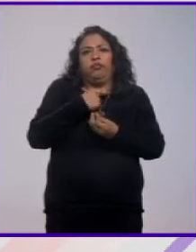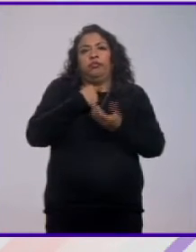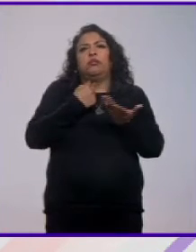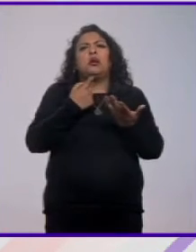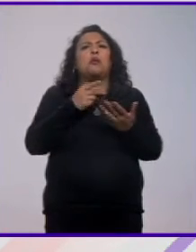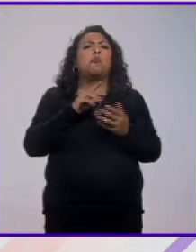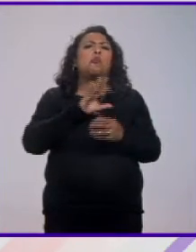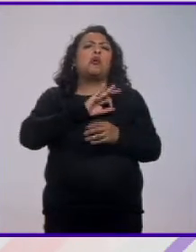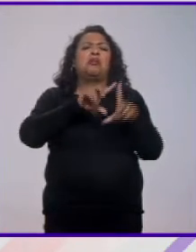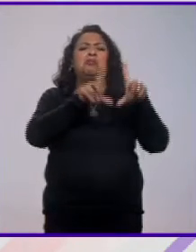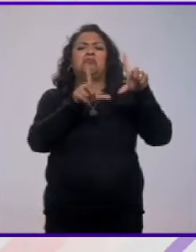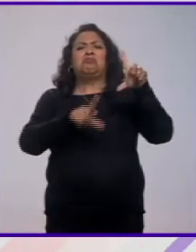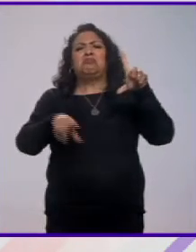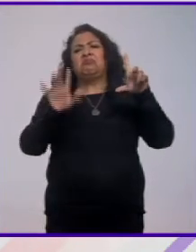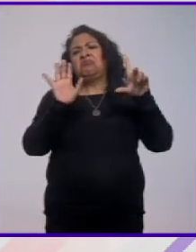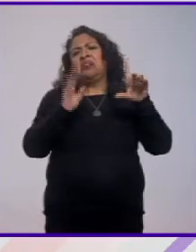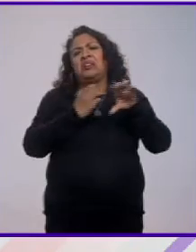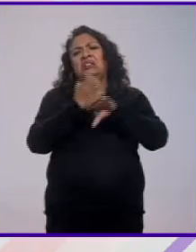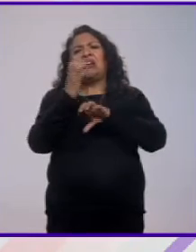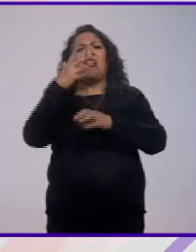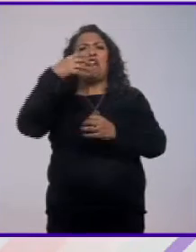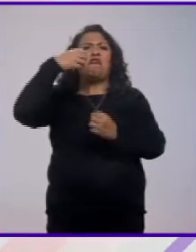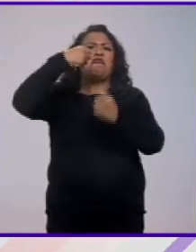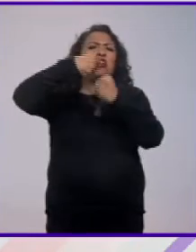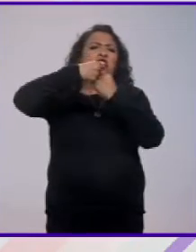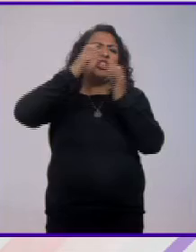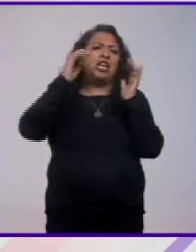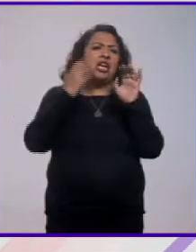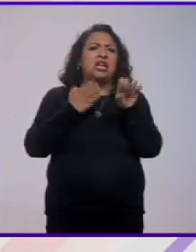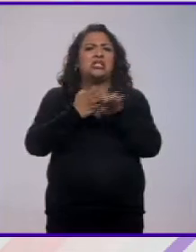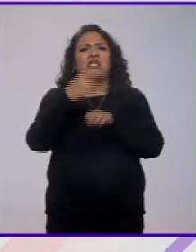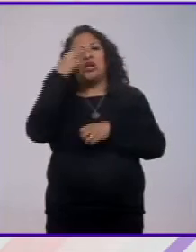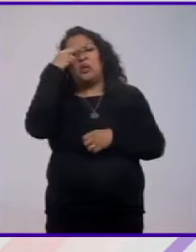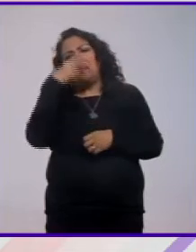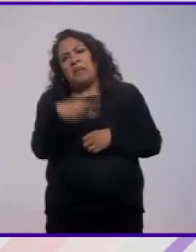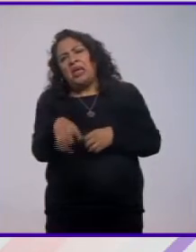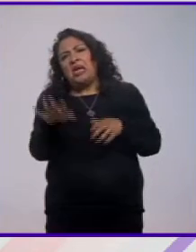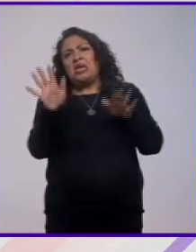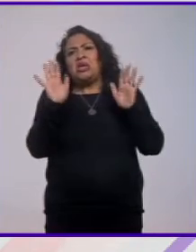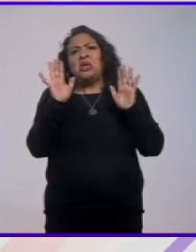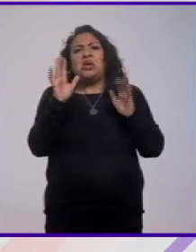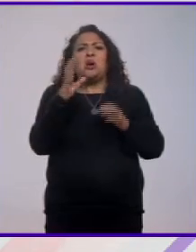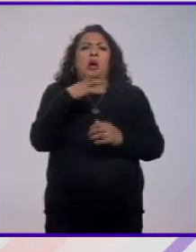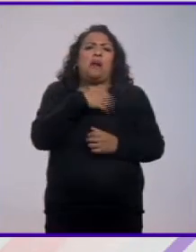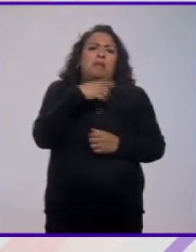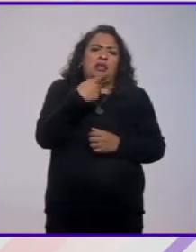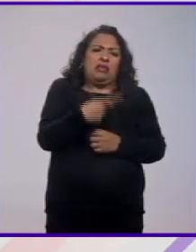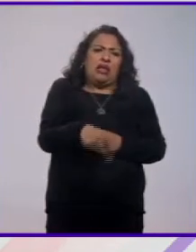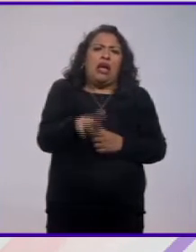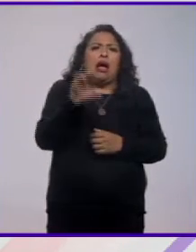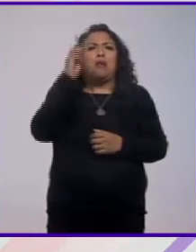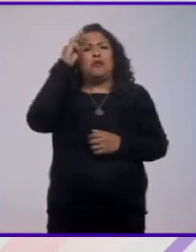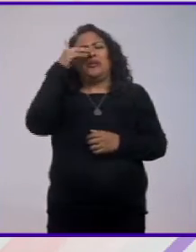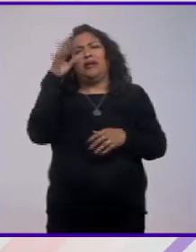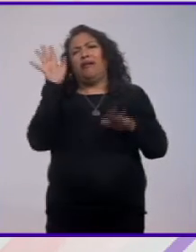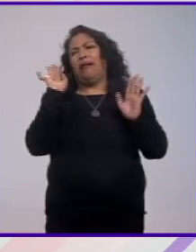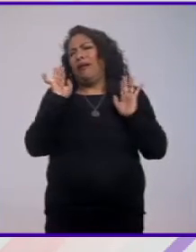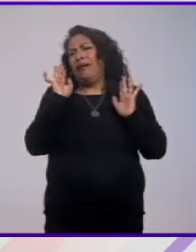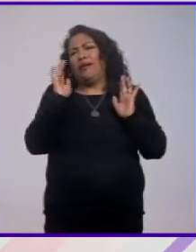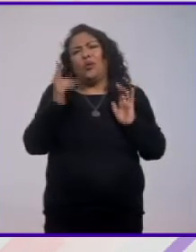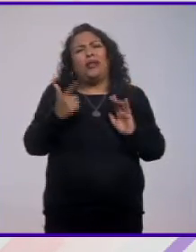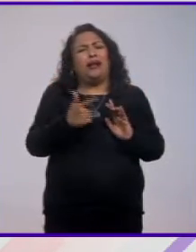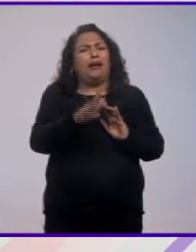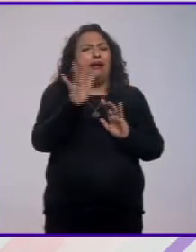cualquier parte de la República Mexicana, puede ser en la frontera, puede ser en el Estado de México, puede ser en la capital, puede ser en Monterrey, puede ser